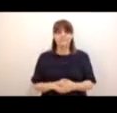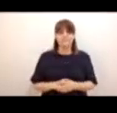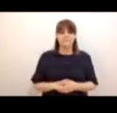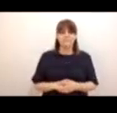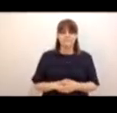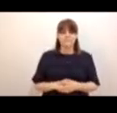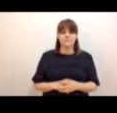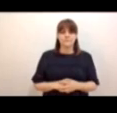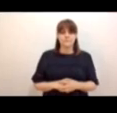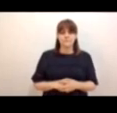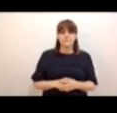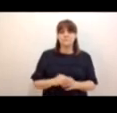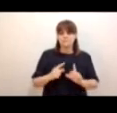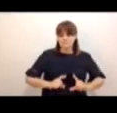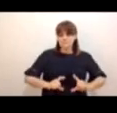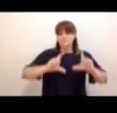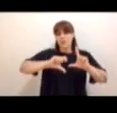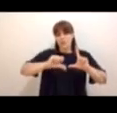si me ponen la siguiente